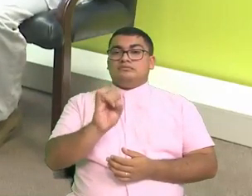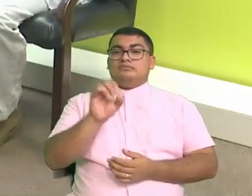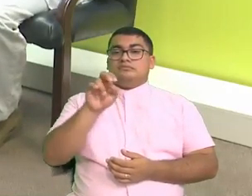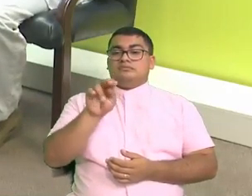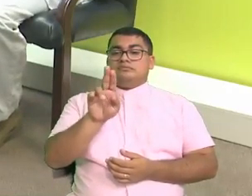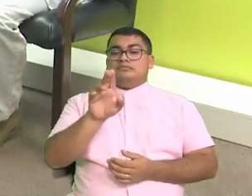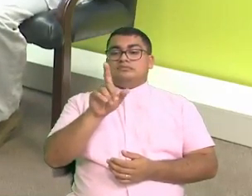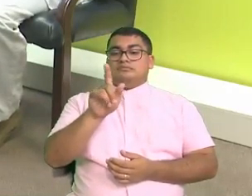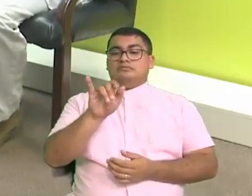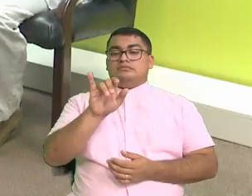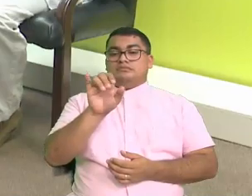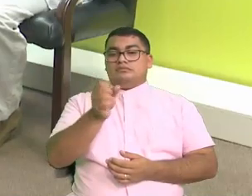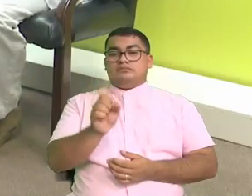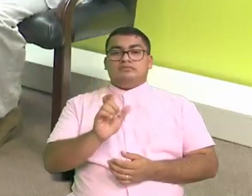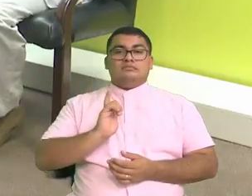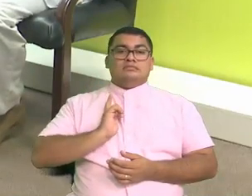sus